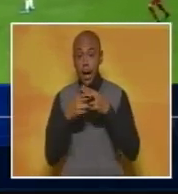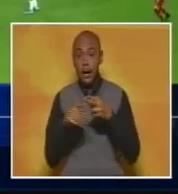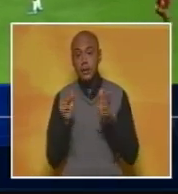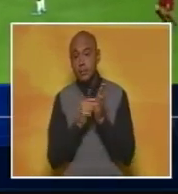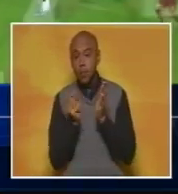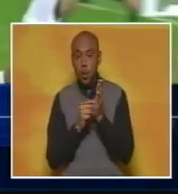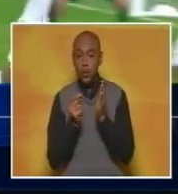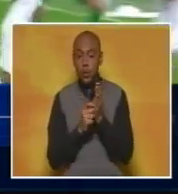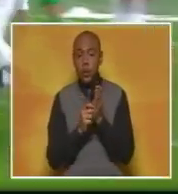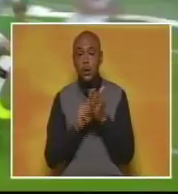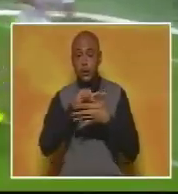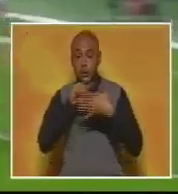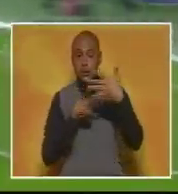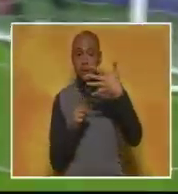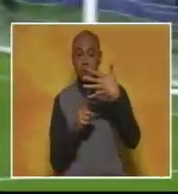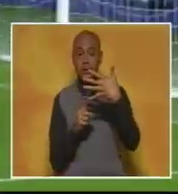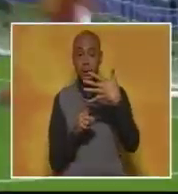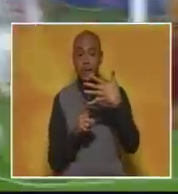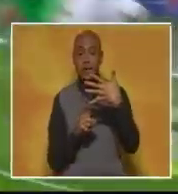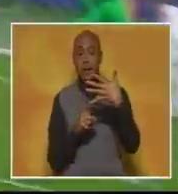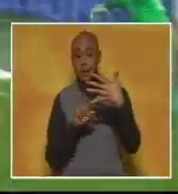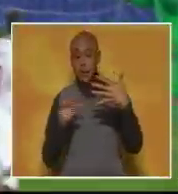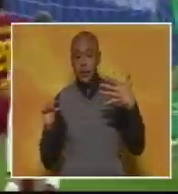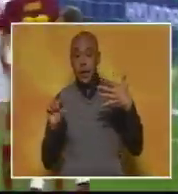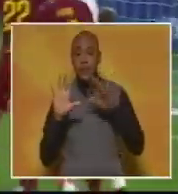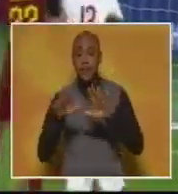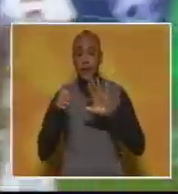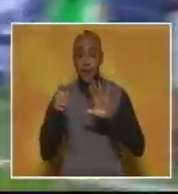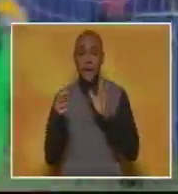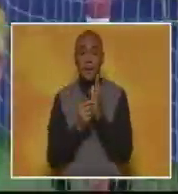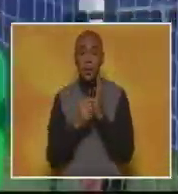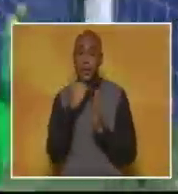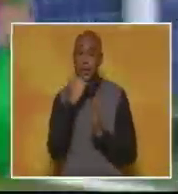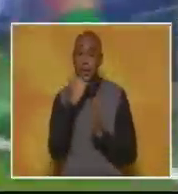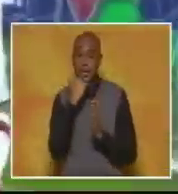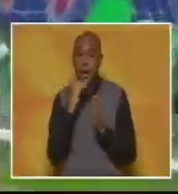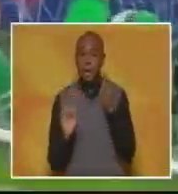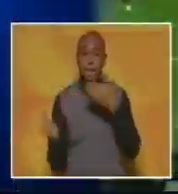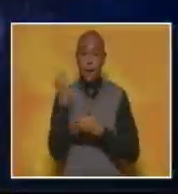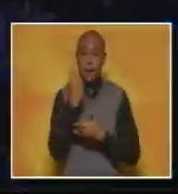tabla de posiciones con 16 puntos a 7 del primer lugar.